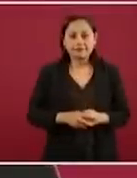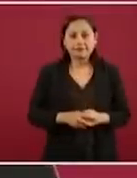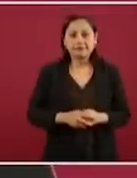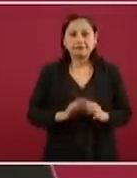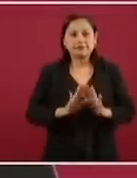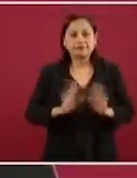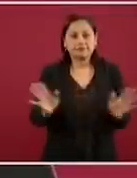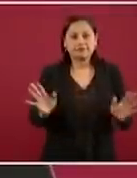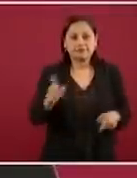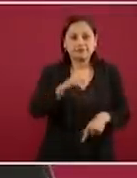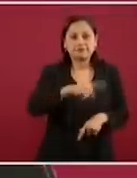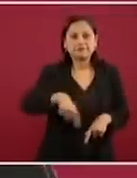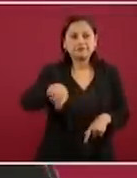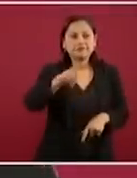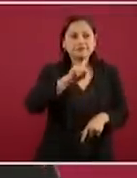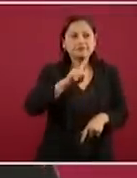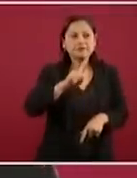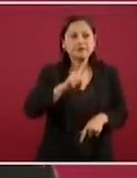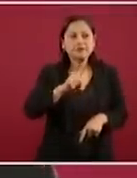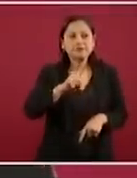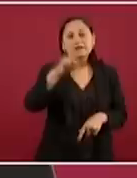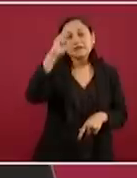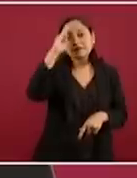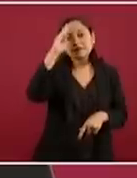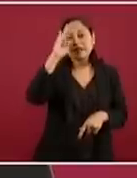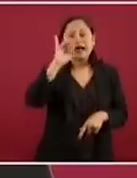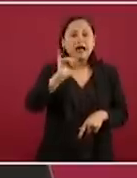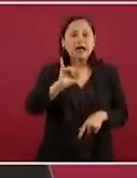no dejarse timar.